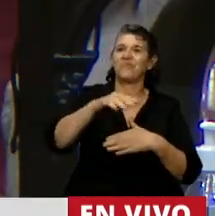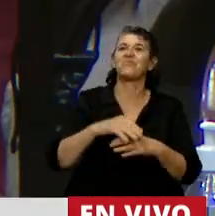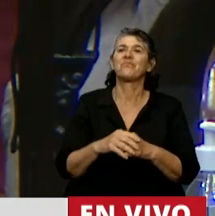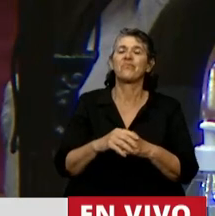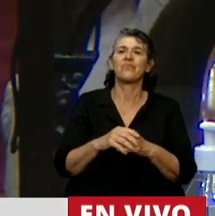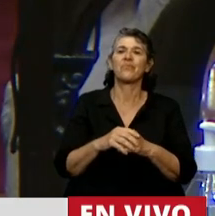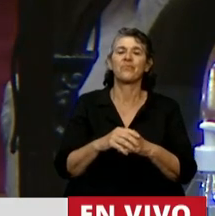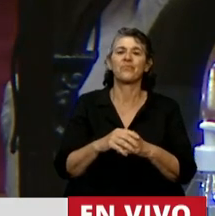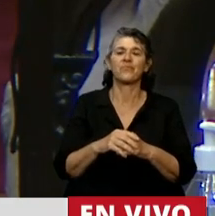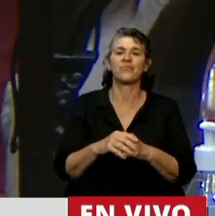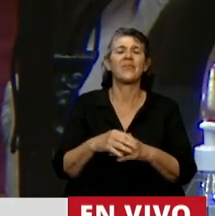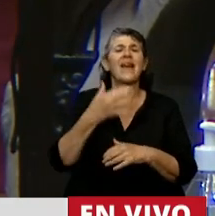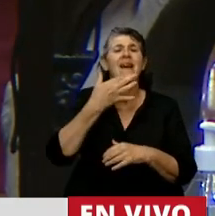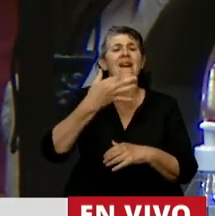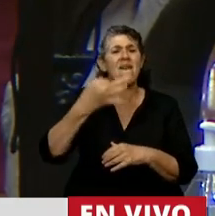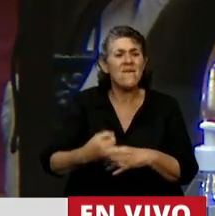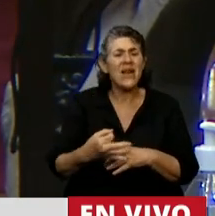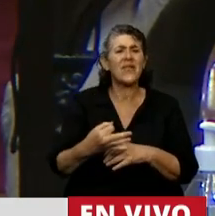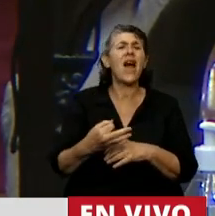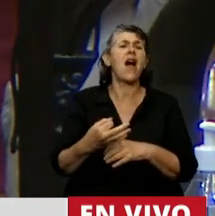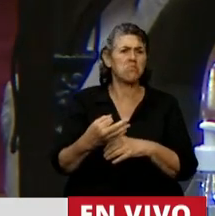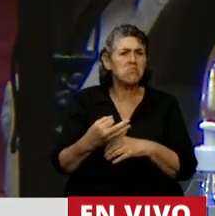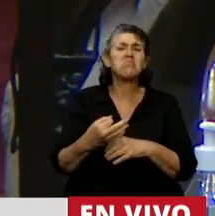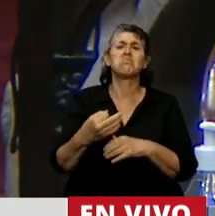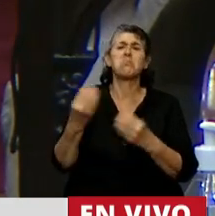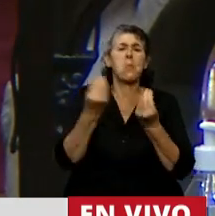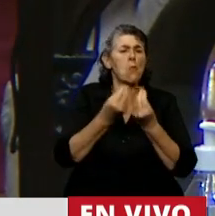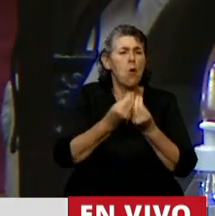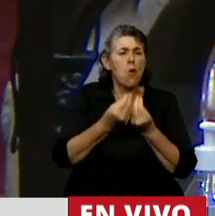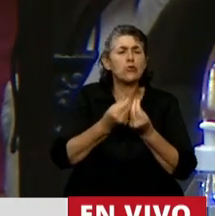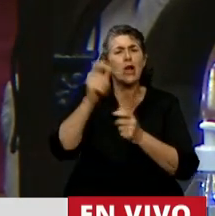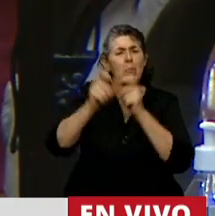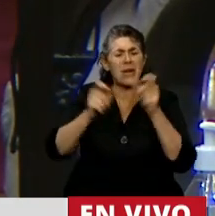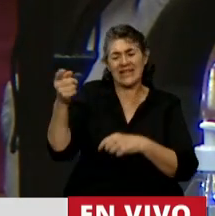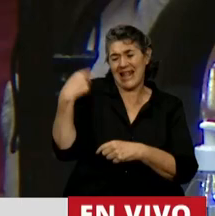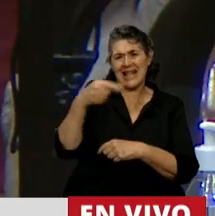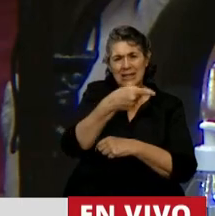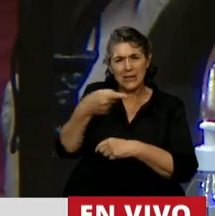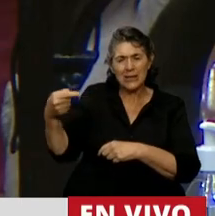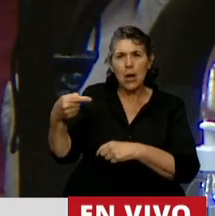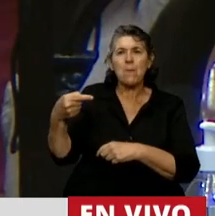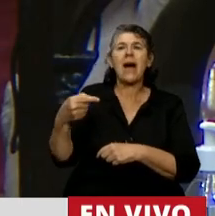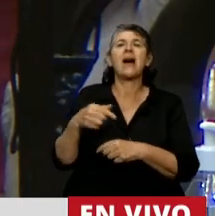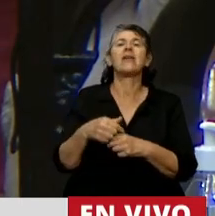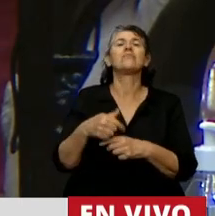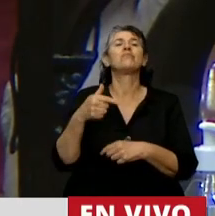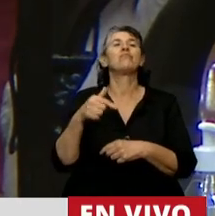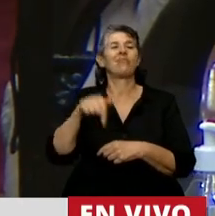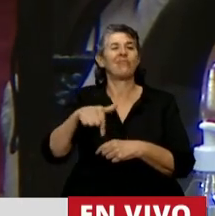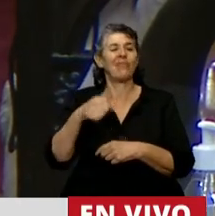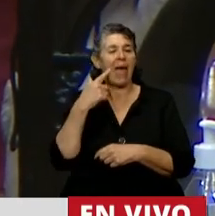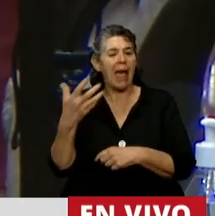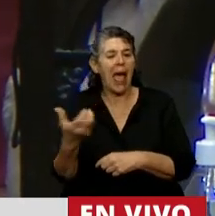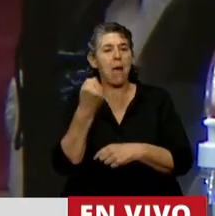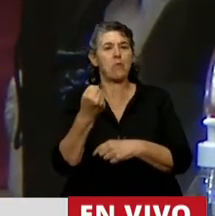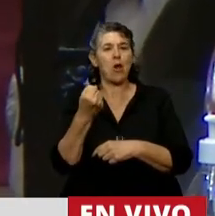verdad, presidente, que hemos escuchado mucho sobre, y en esta semana, sobre la oportunidad, la conveniencia de